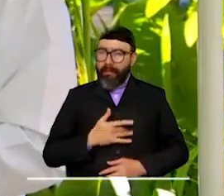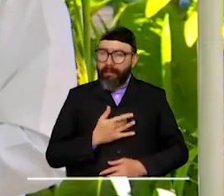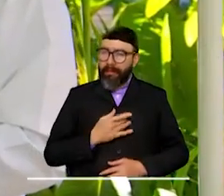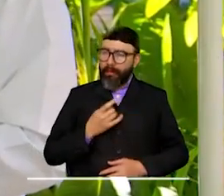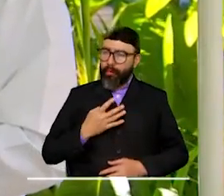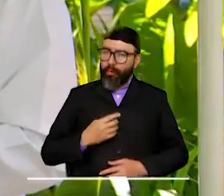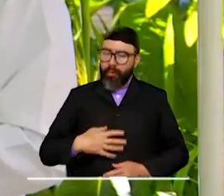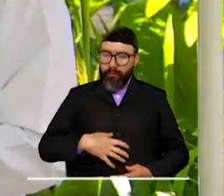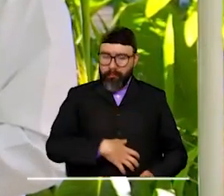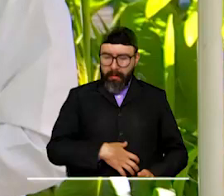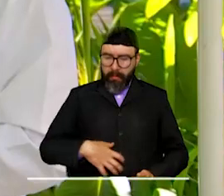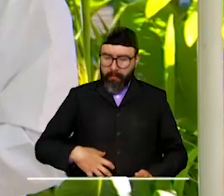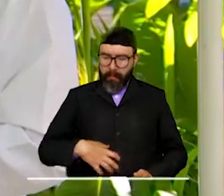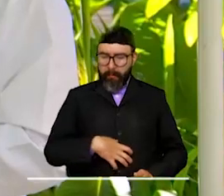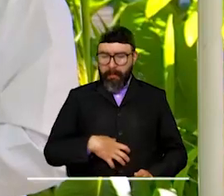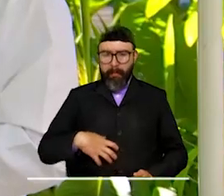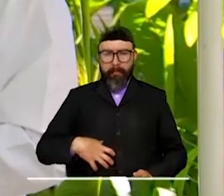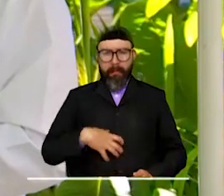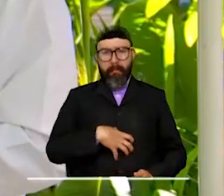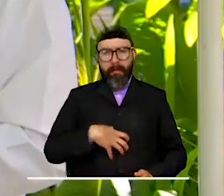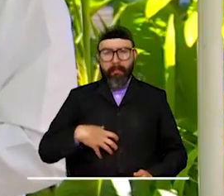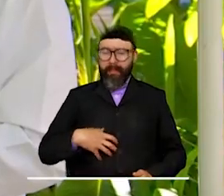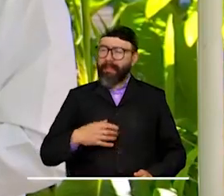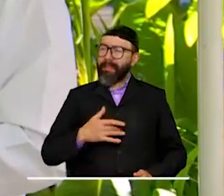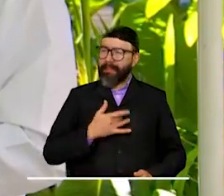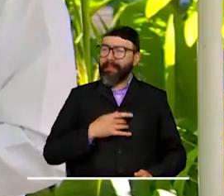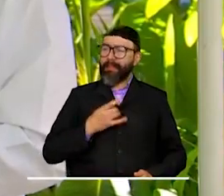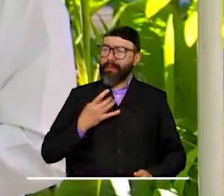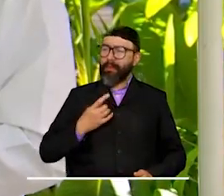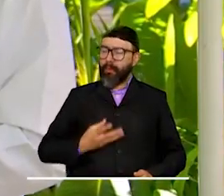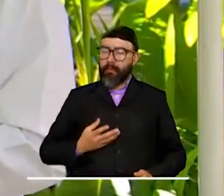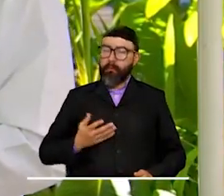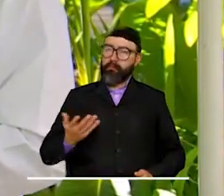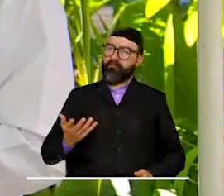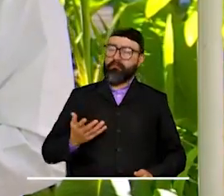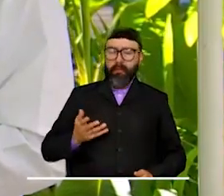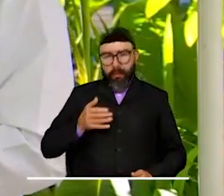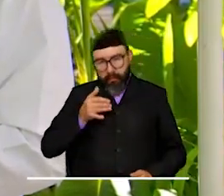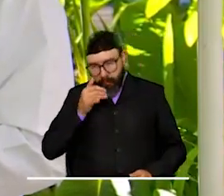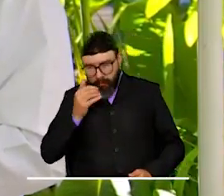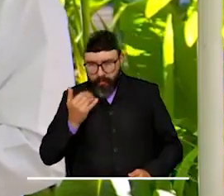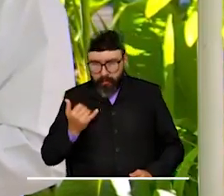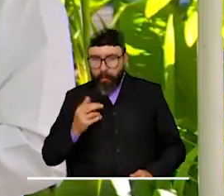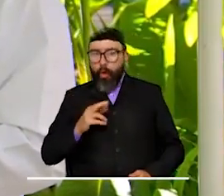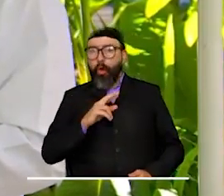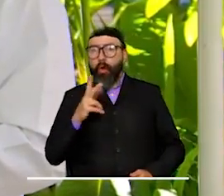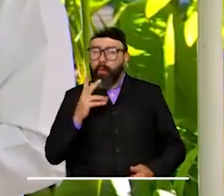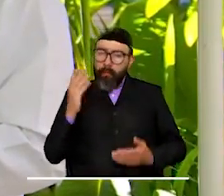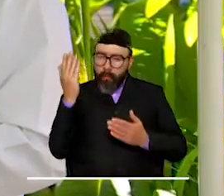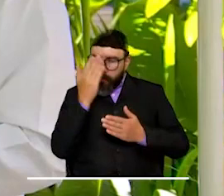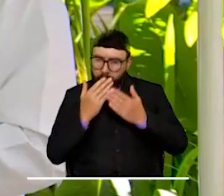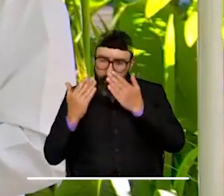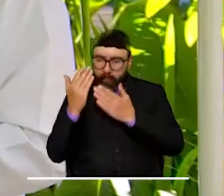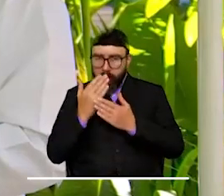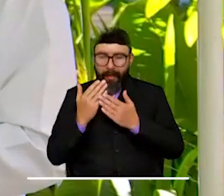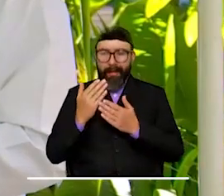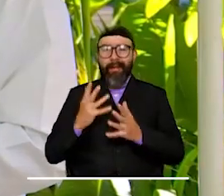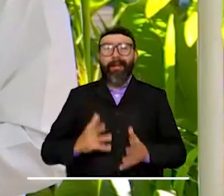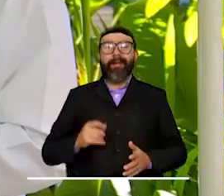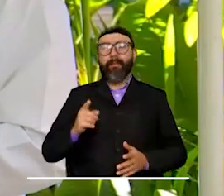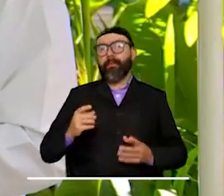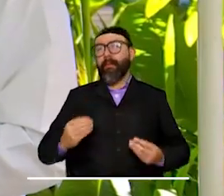arriba, hacia la región epigástrica, y que hasta que no hemos utilizado otros métodos de laboratorio para darnos cuenta que es una